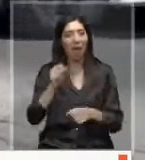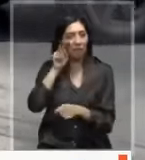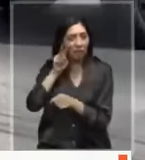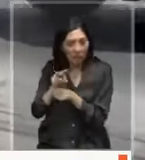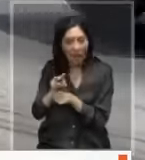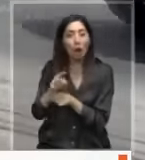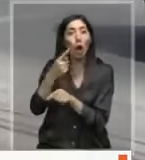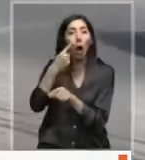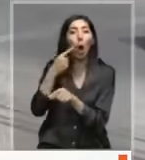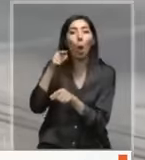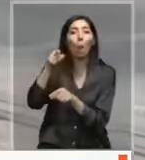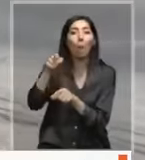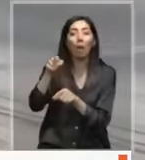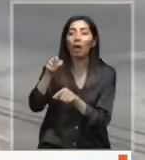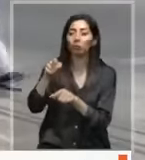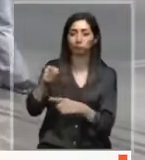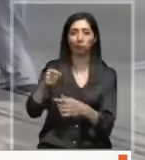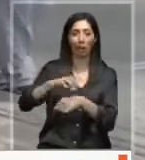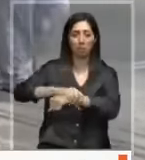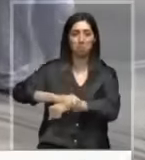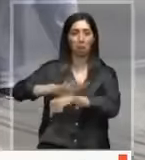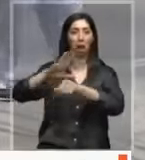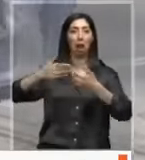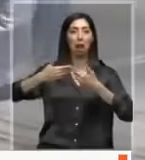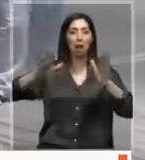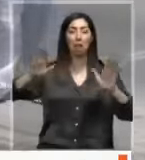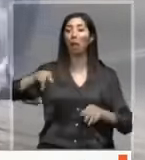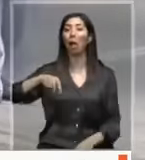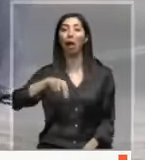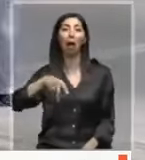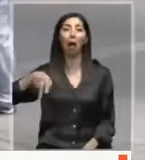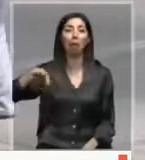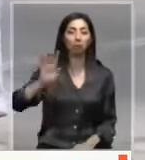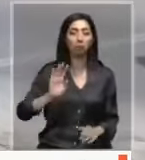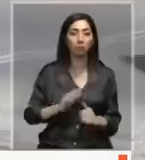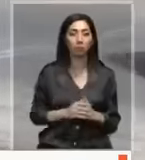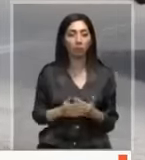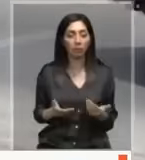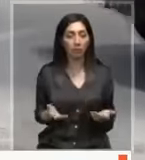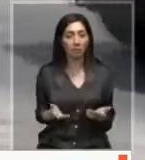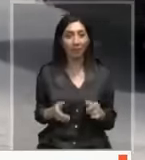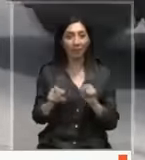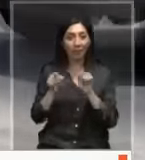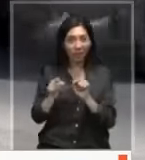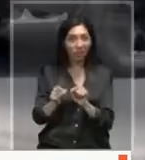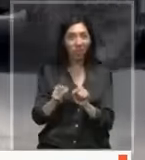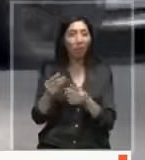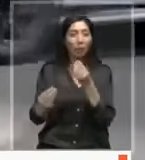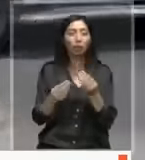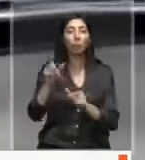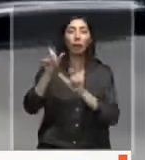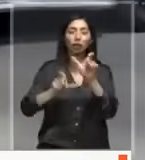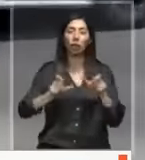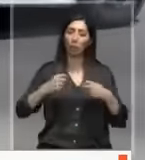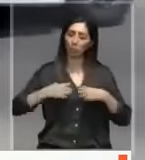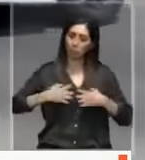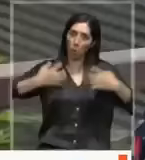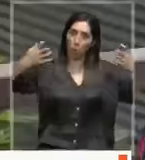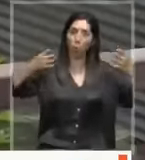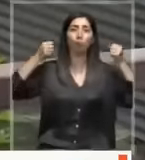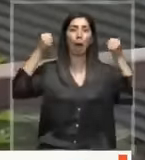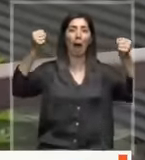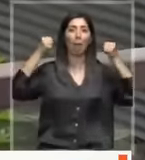habían retenido volvía a las calles como si nada. Todo eso los motivó a manifestarse en las